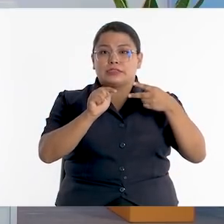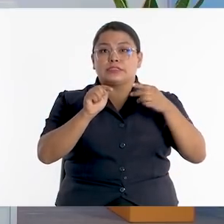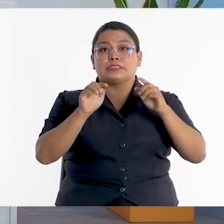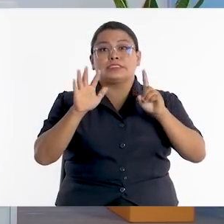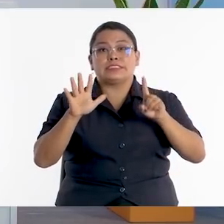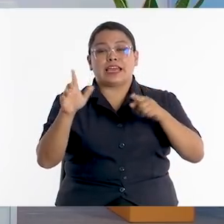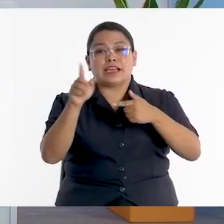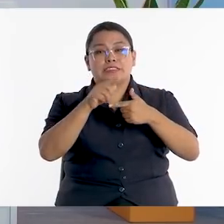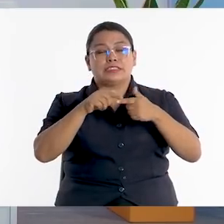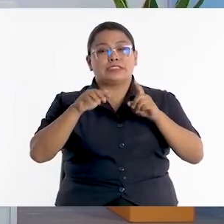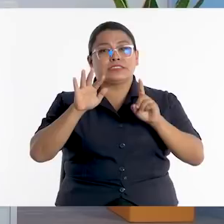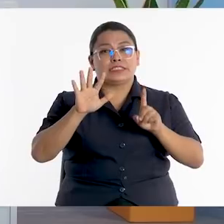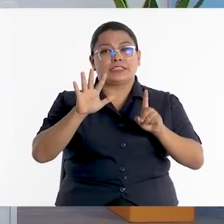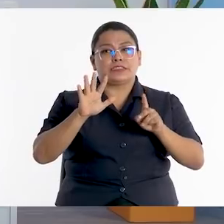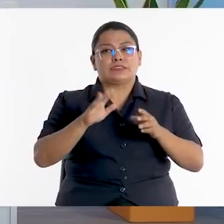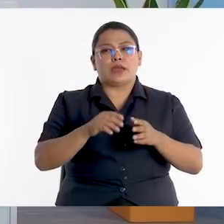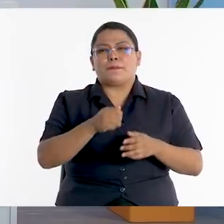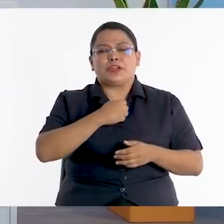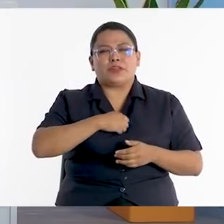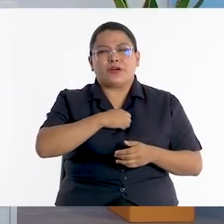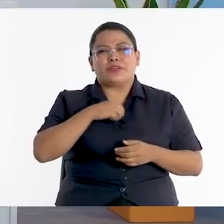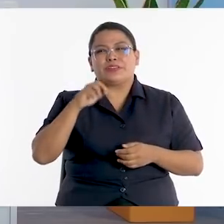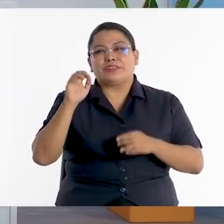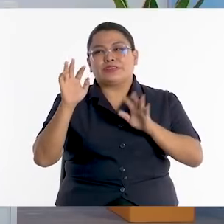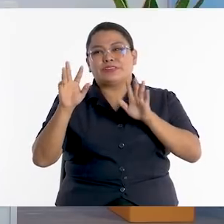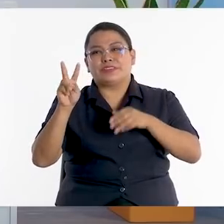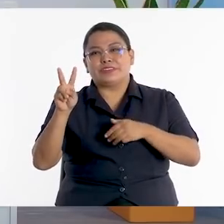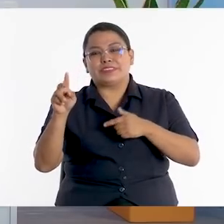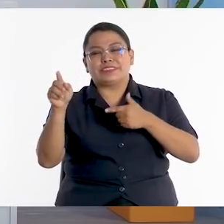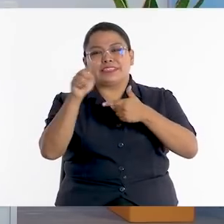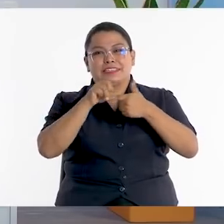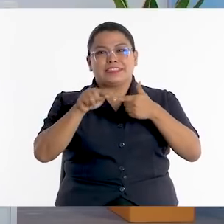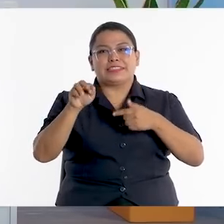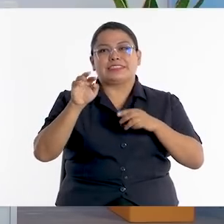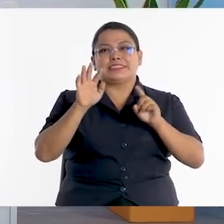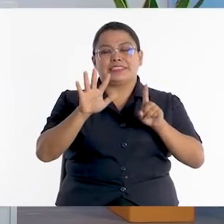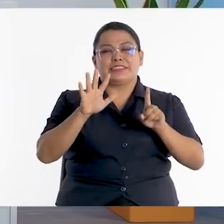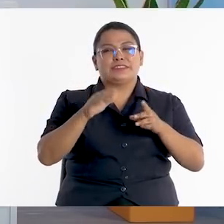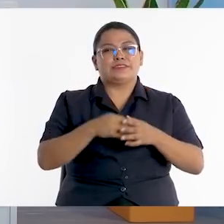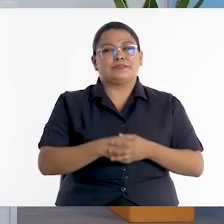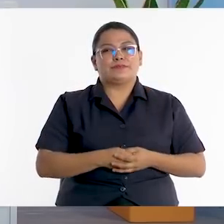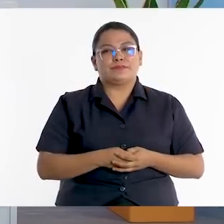6. Perdón, 2 entre 6.